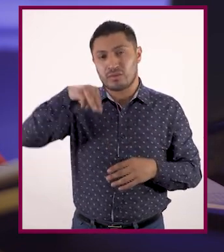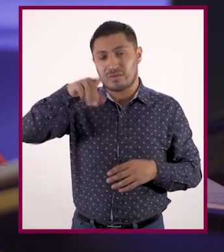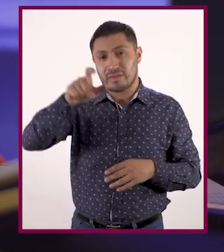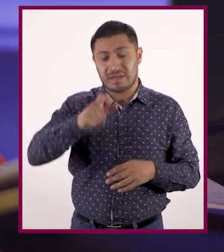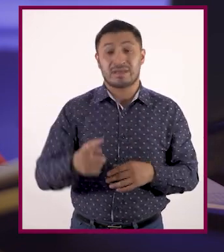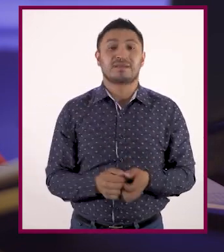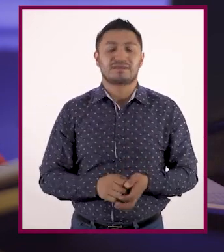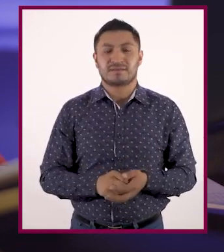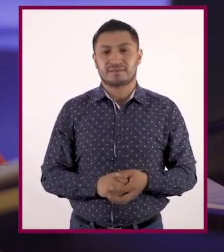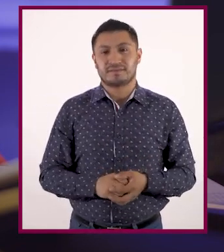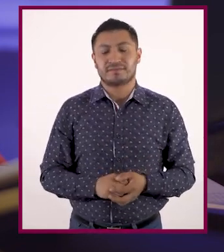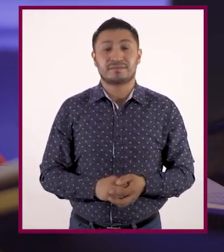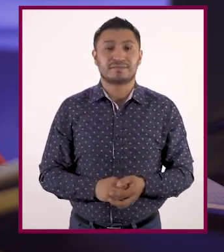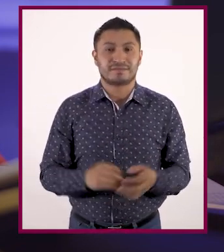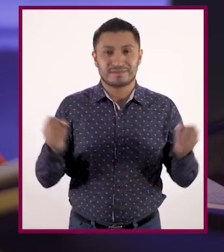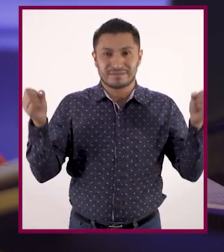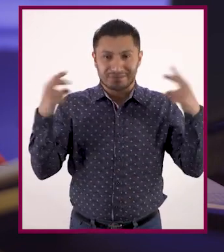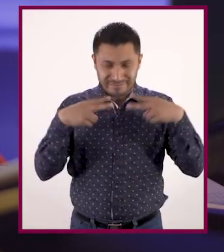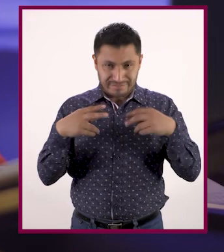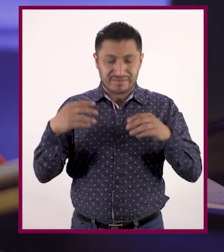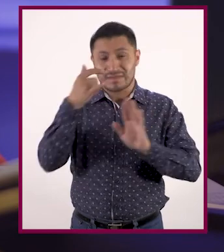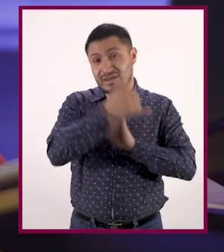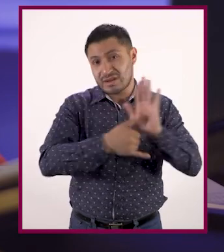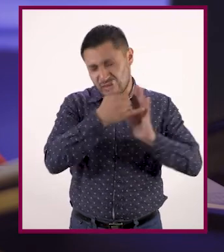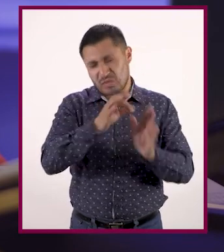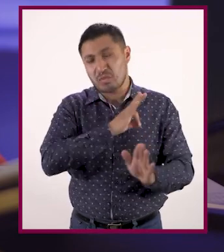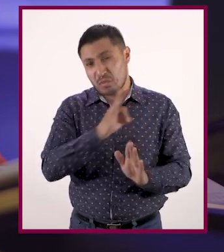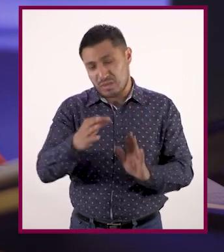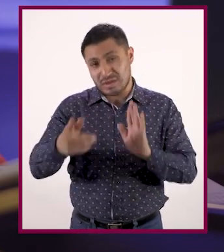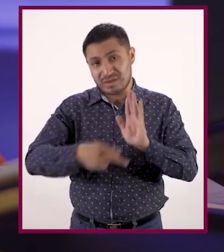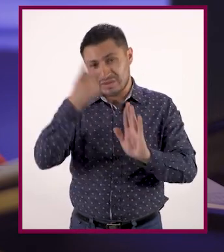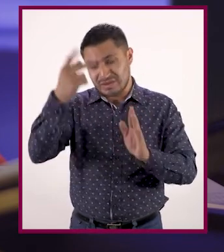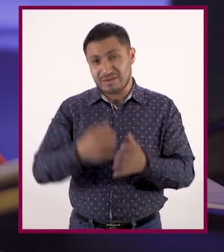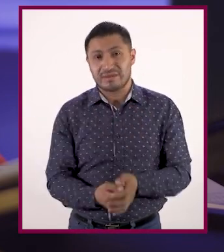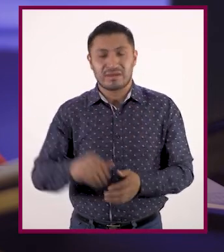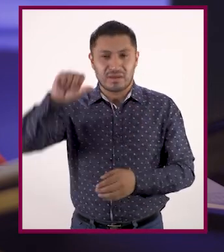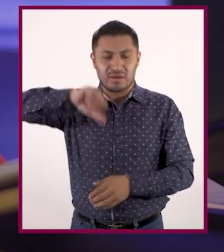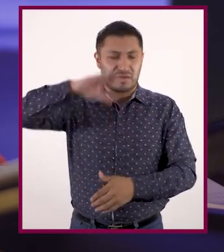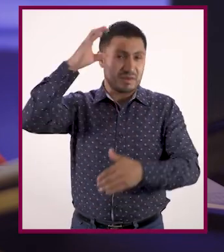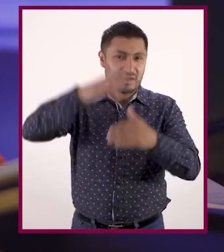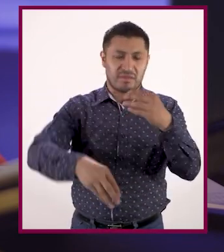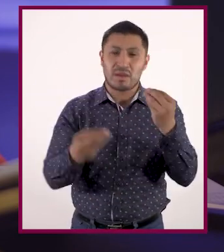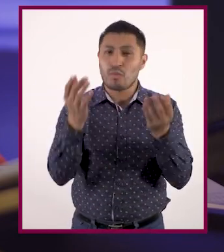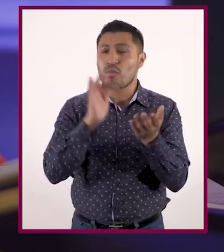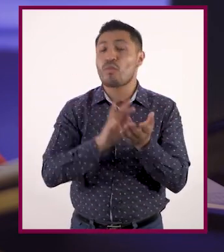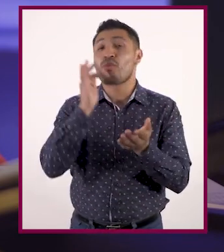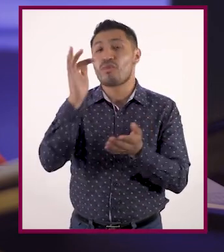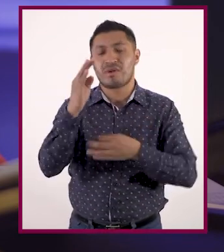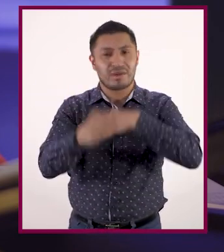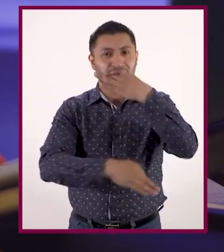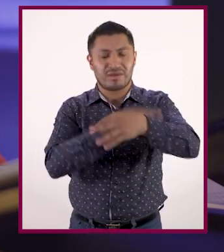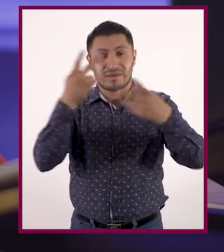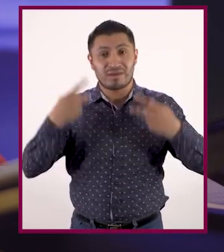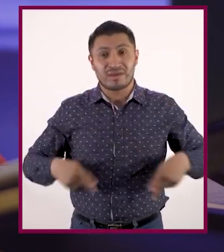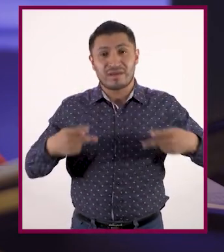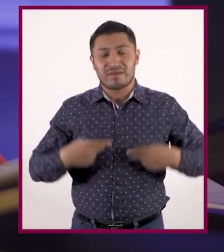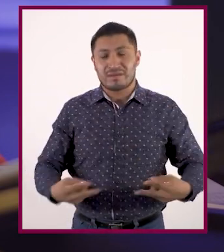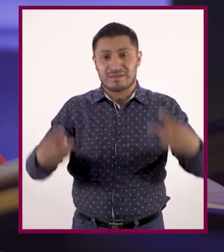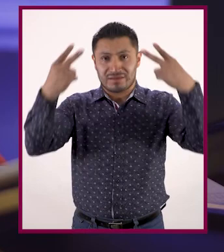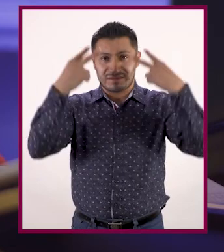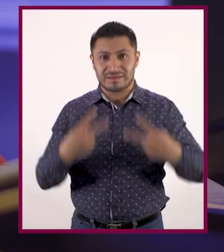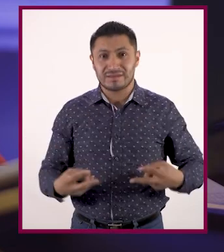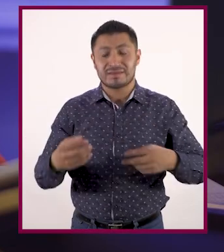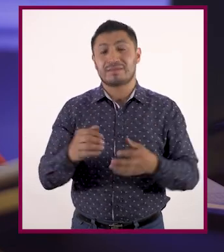vuelve a ver los programas de jóvenes en tve en el canal de youtube que aparecen por hoy es todo muchísimas gracias a todas y todos quienes nos